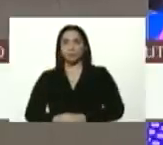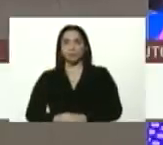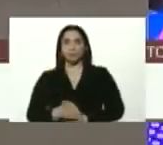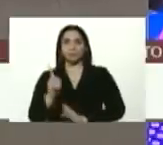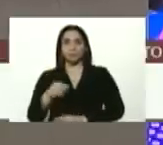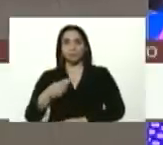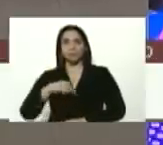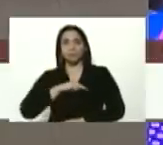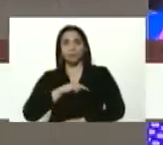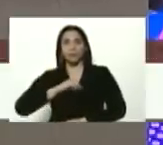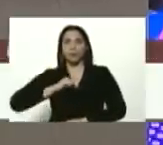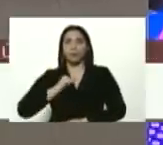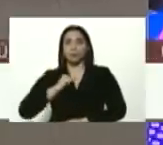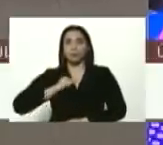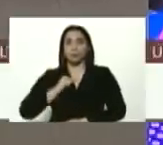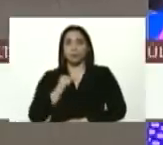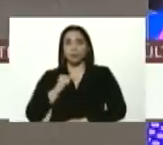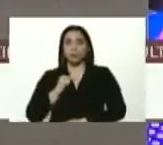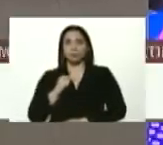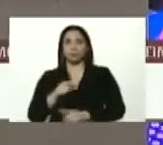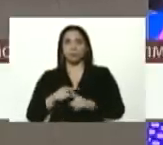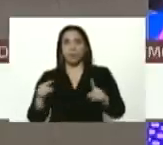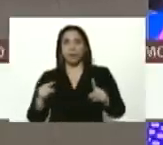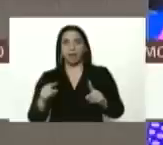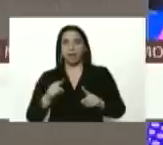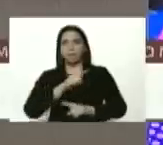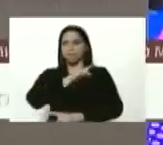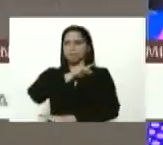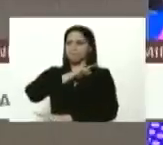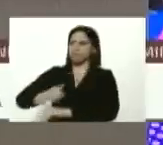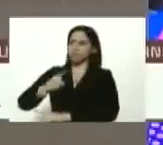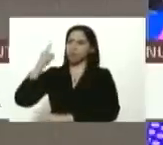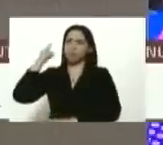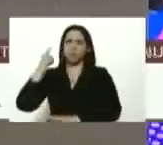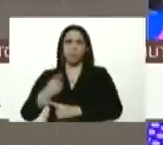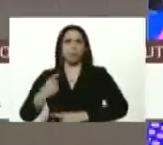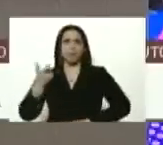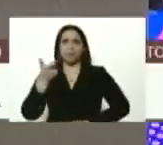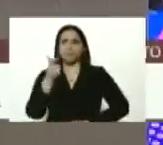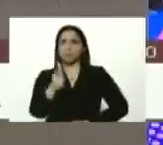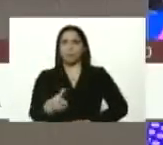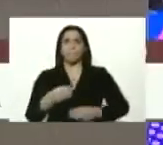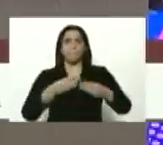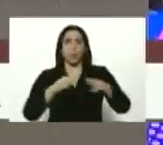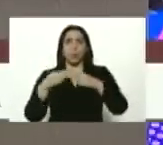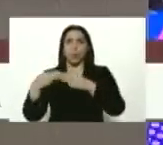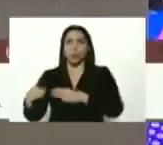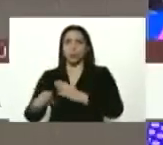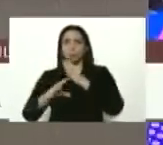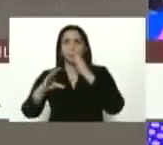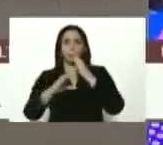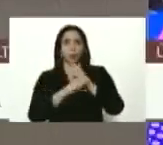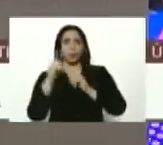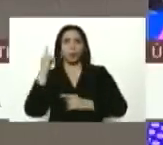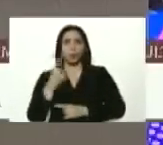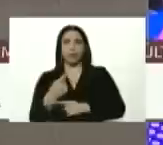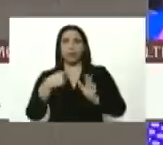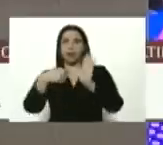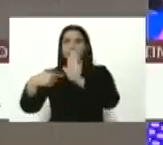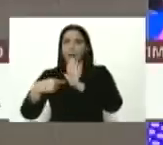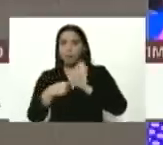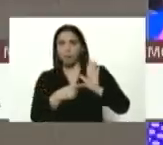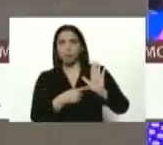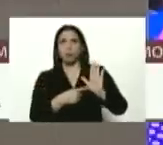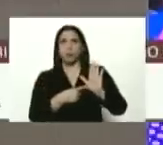efectivos policiales para que se obligue a que el transporte público superficial siga el ejemplo que está dando